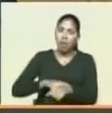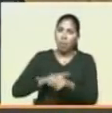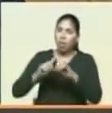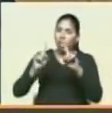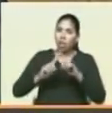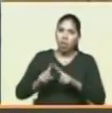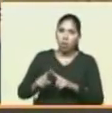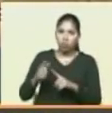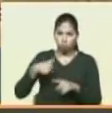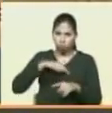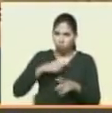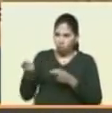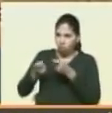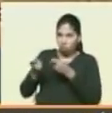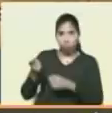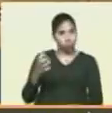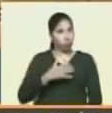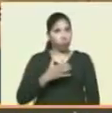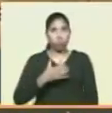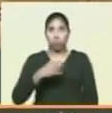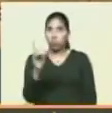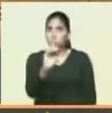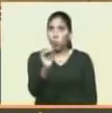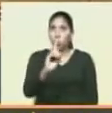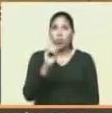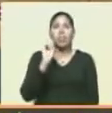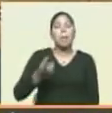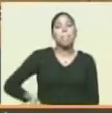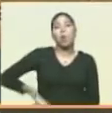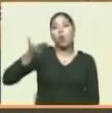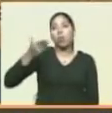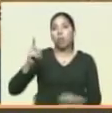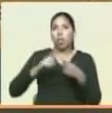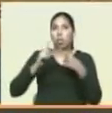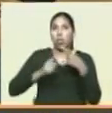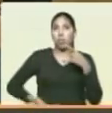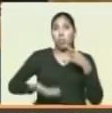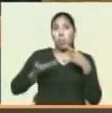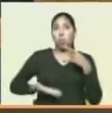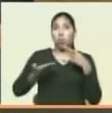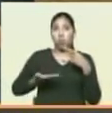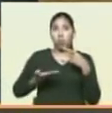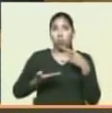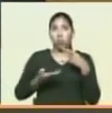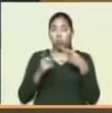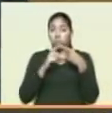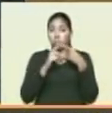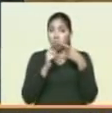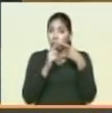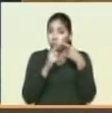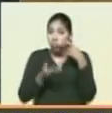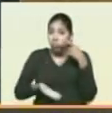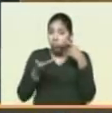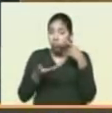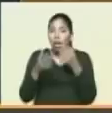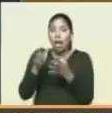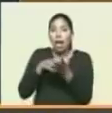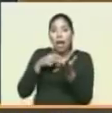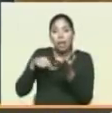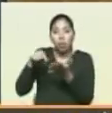controlamos ninguno de nosotros, es un elemento sustancial. Y como consecuencia de esa característica, la agricultura